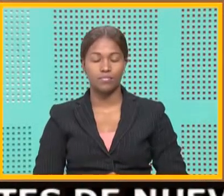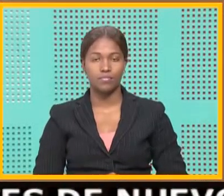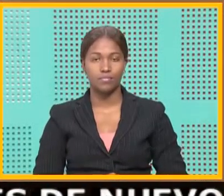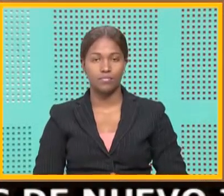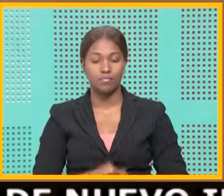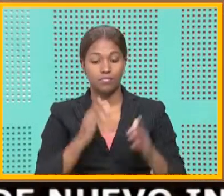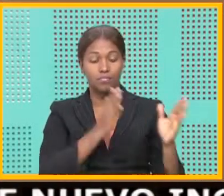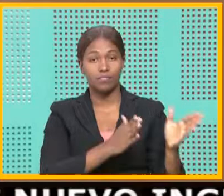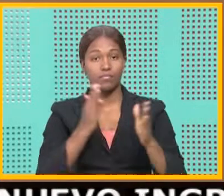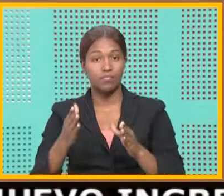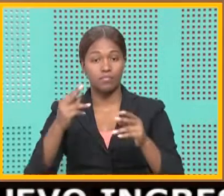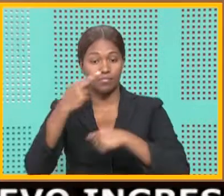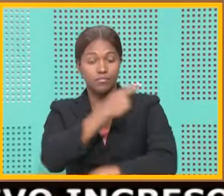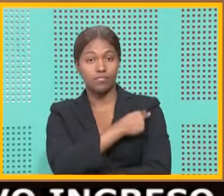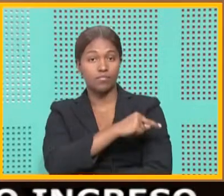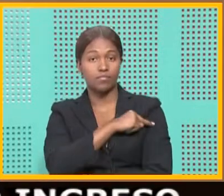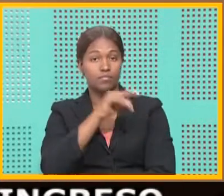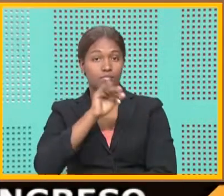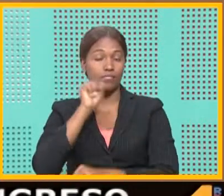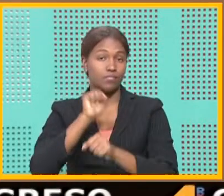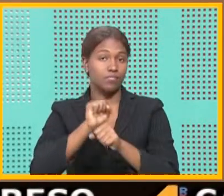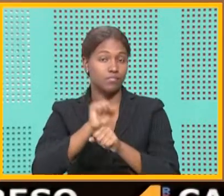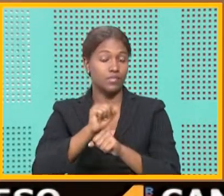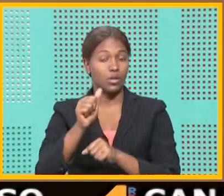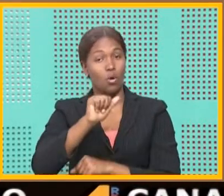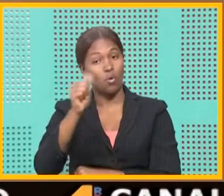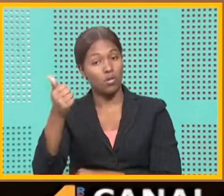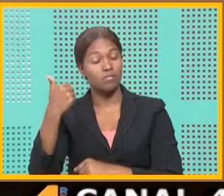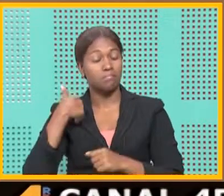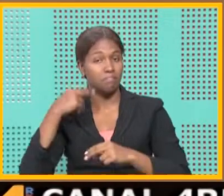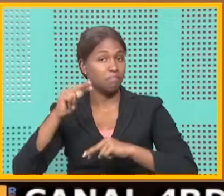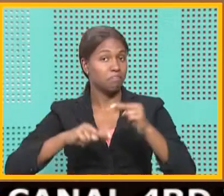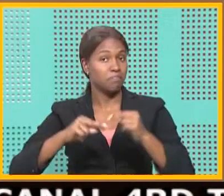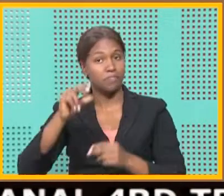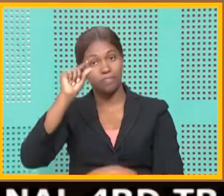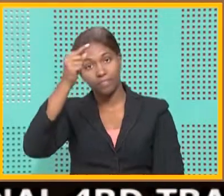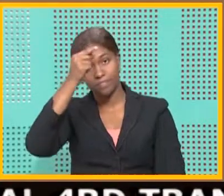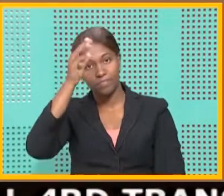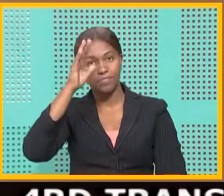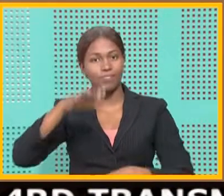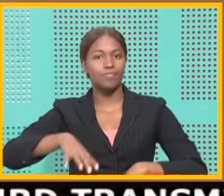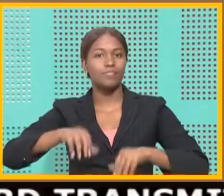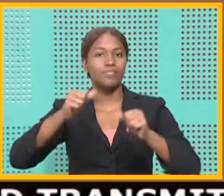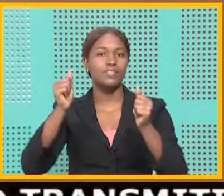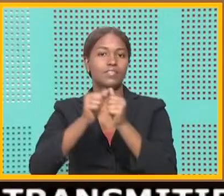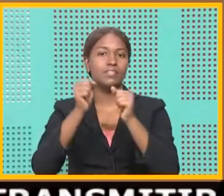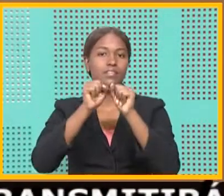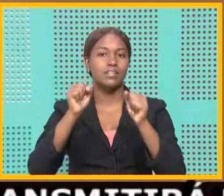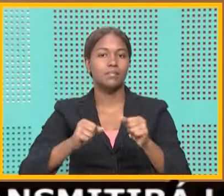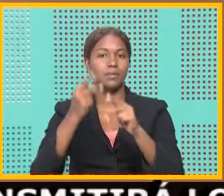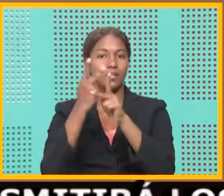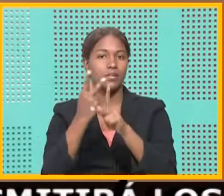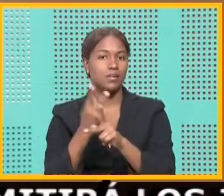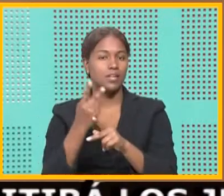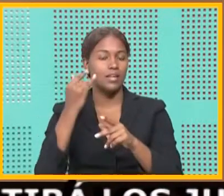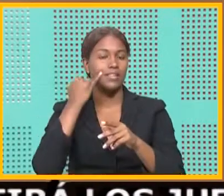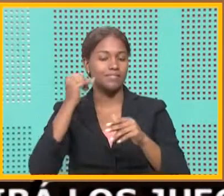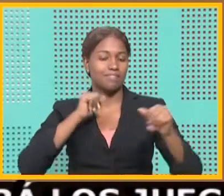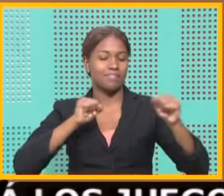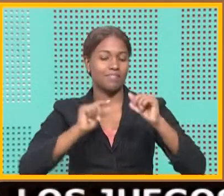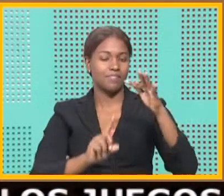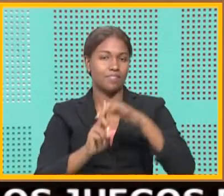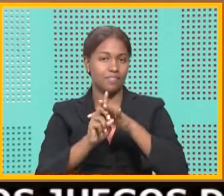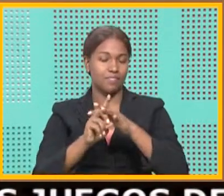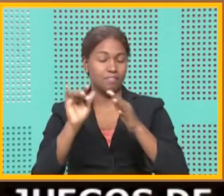Amigos, en otro orden, los hospitales y obras, otras que construye el gobierno, se levantan con un sistema de aislamiento sísmico